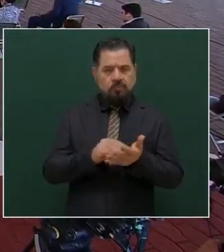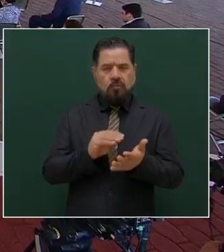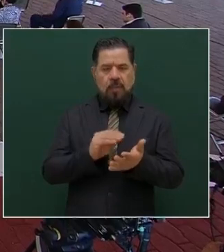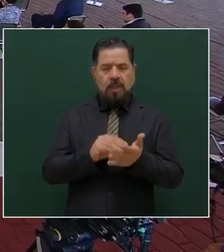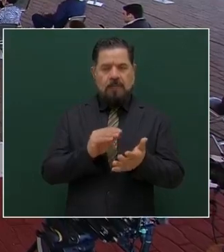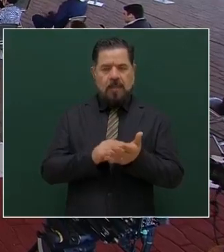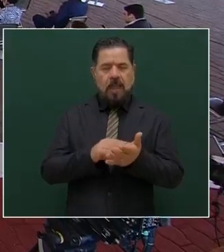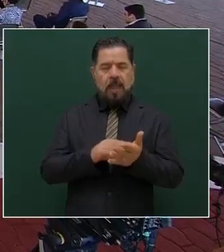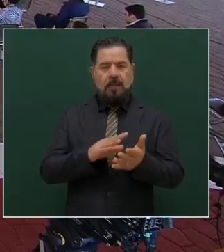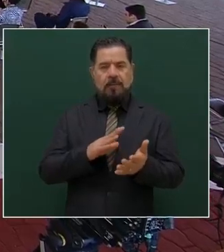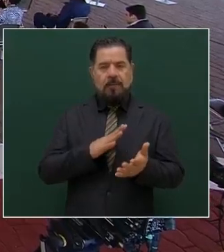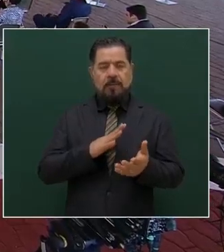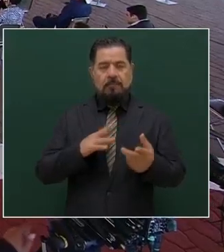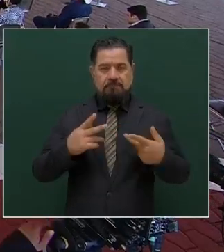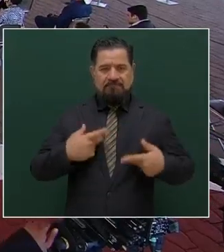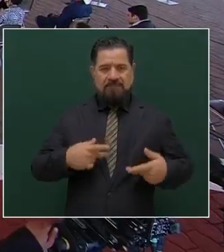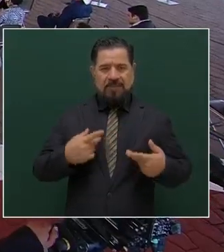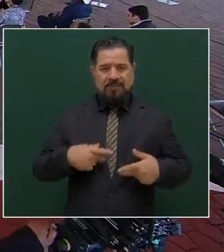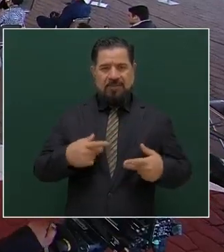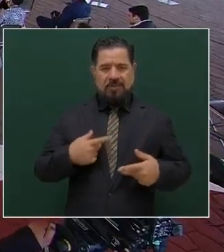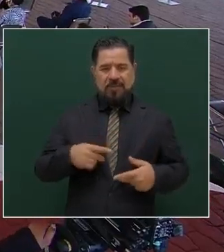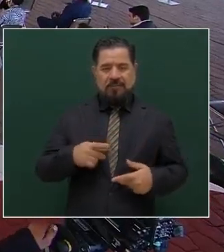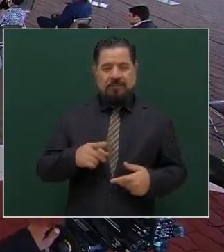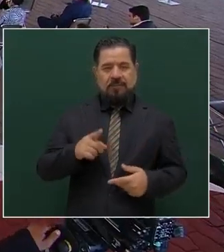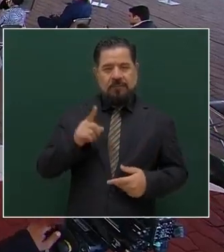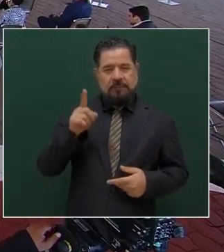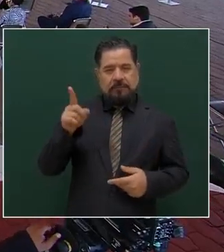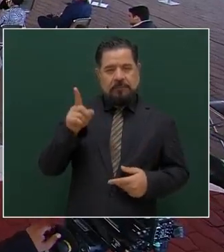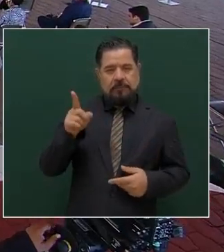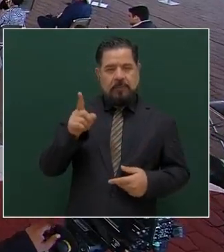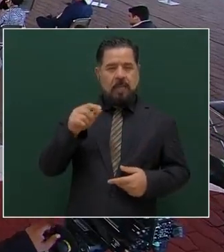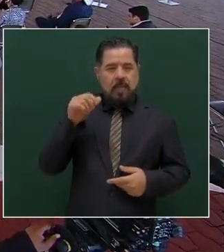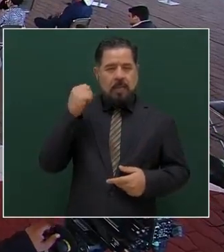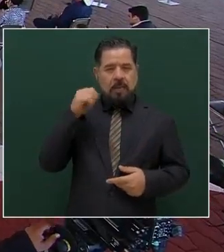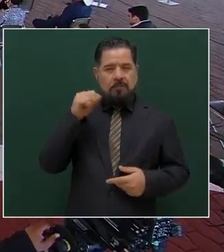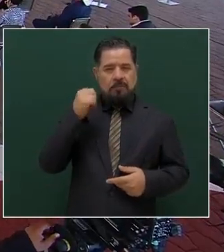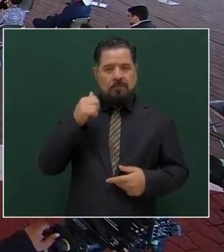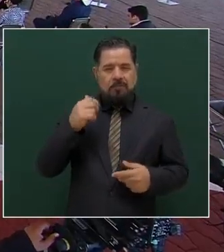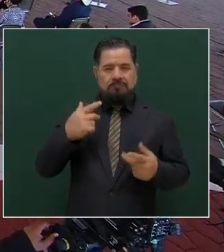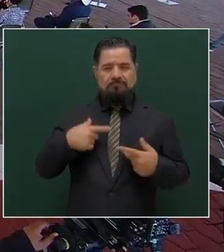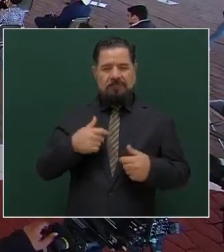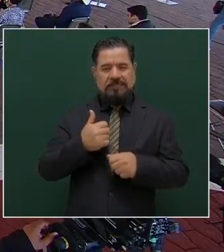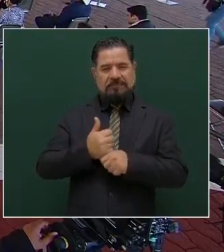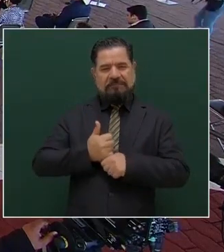los damnificados de Acapulco.